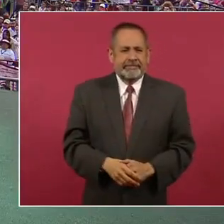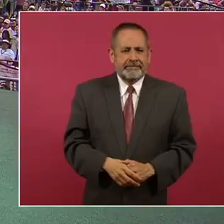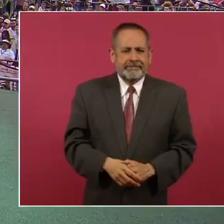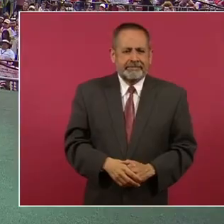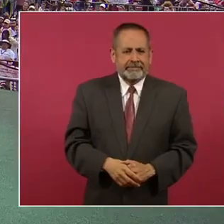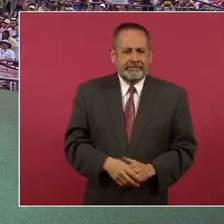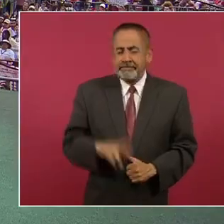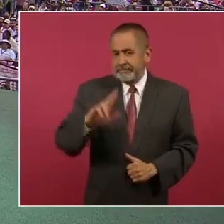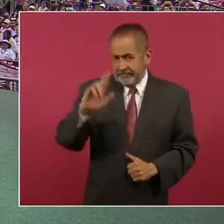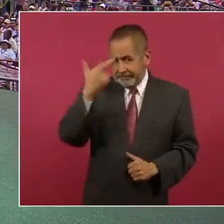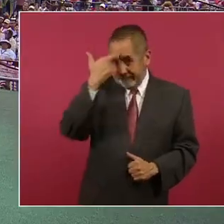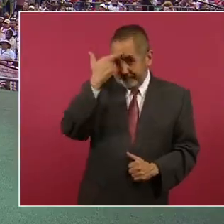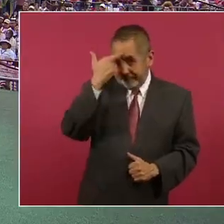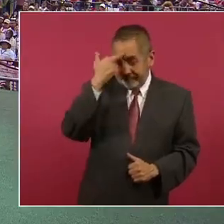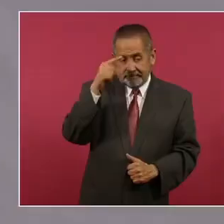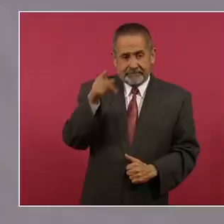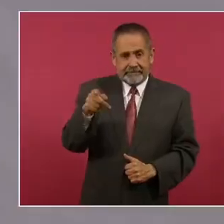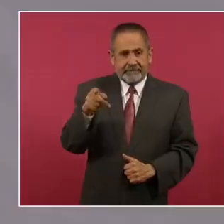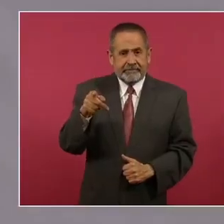Recordemos